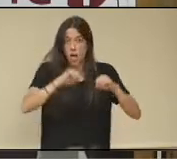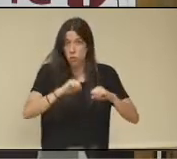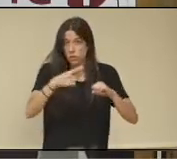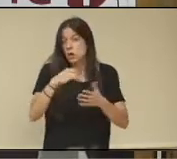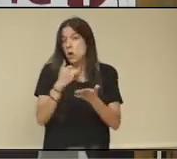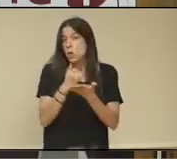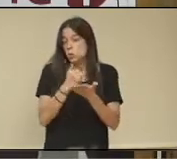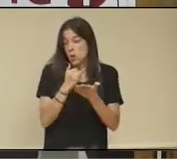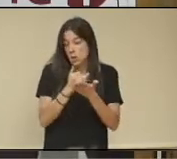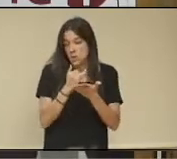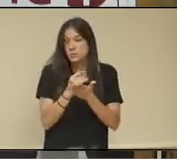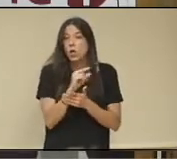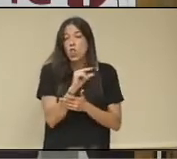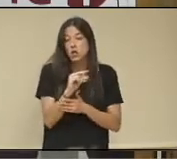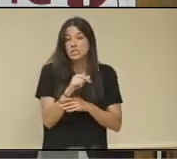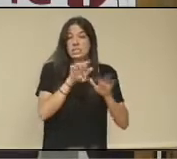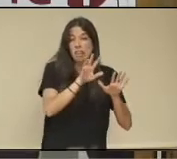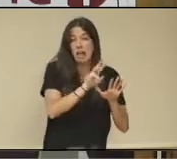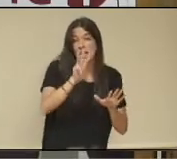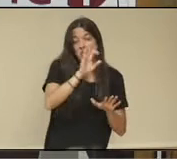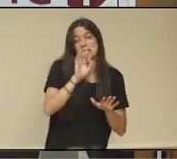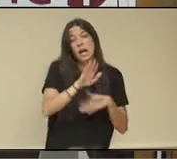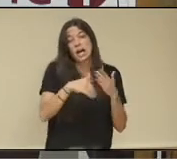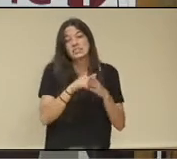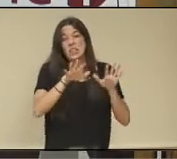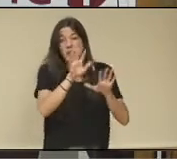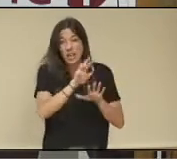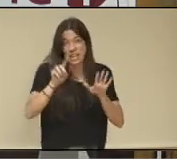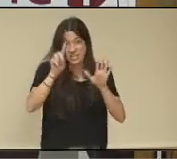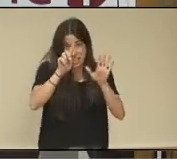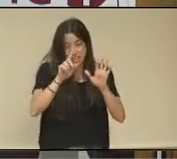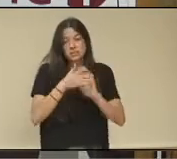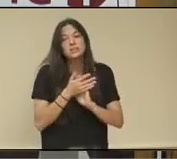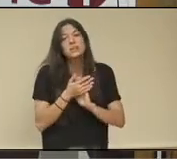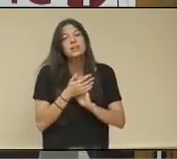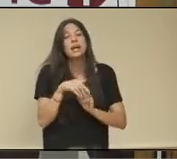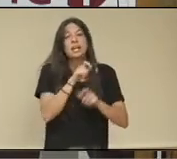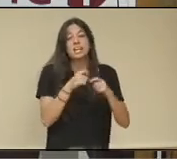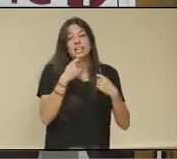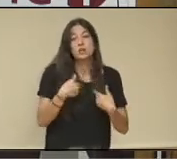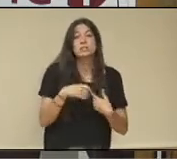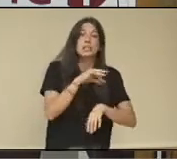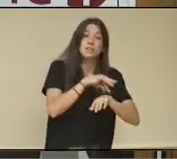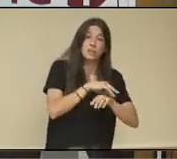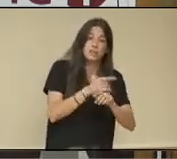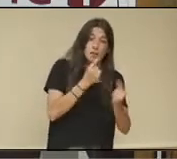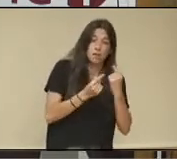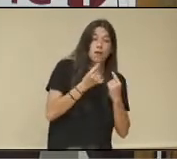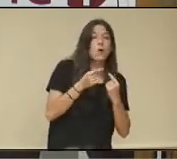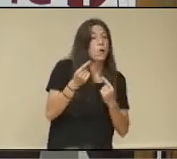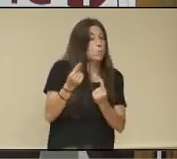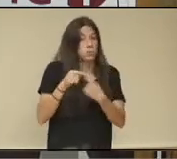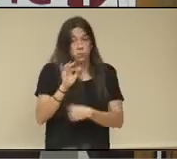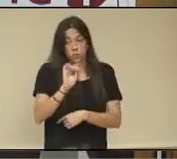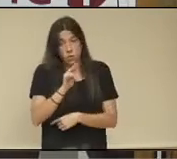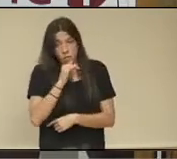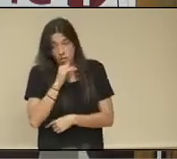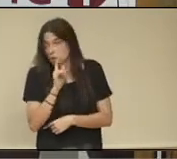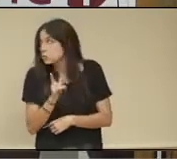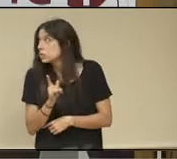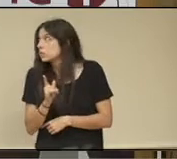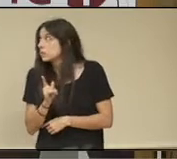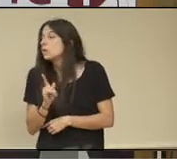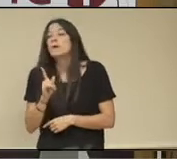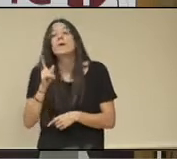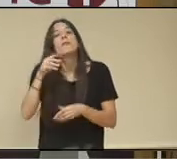de 10 a la 3 a 10 a la 6 en individuos infectados y no infectados de tuberculosis. Esto es dentro de la